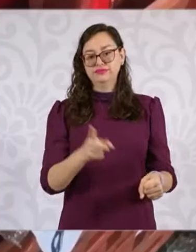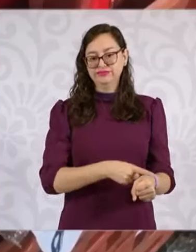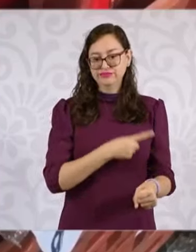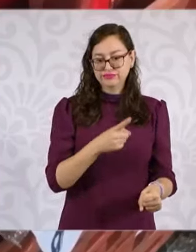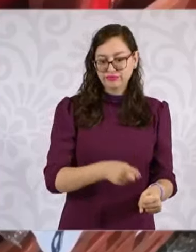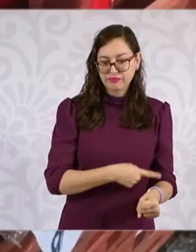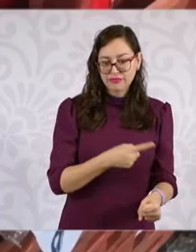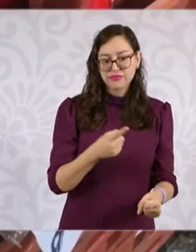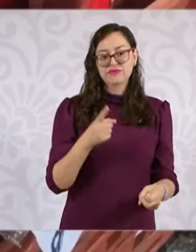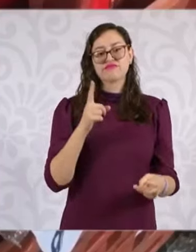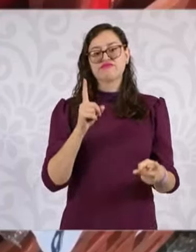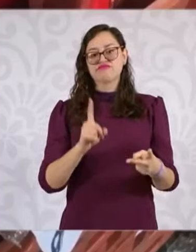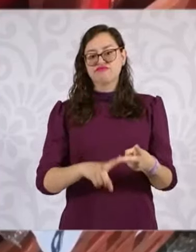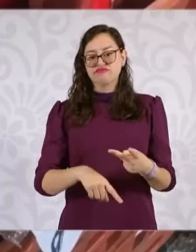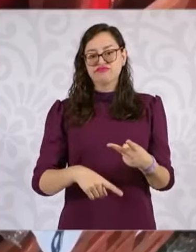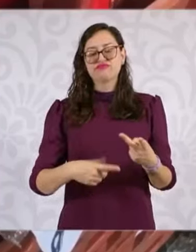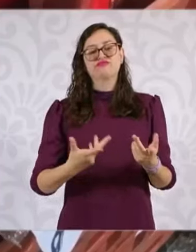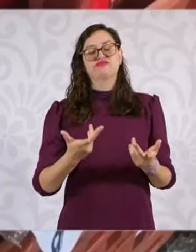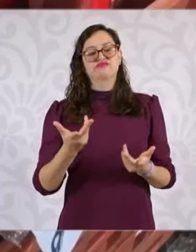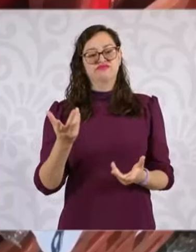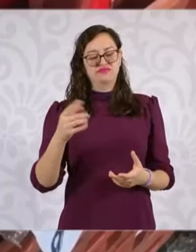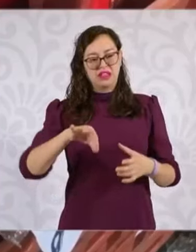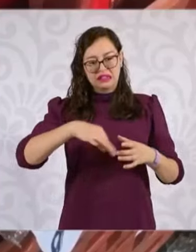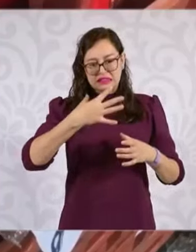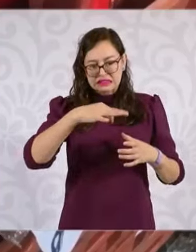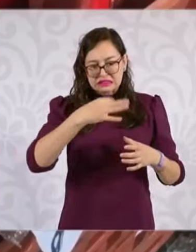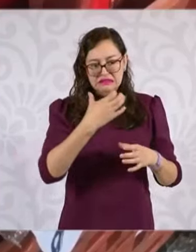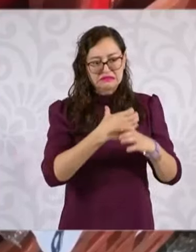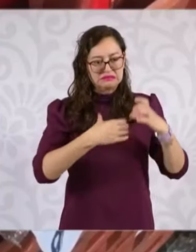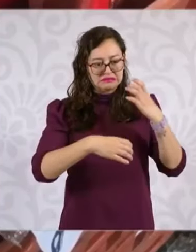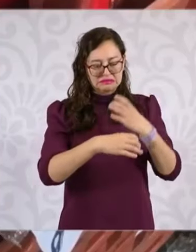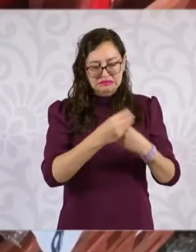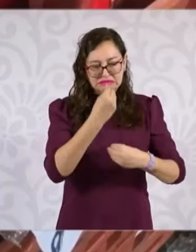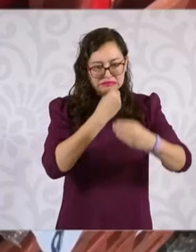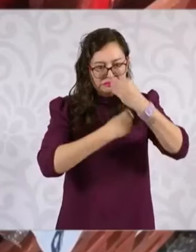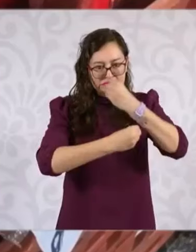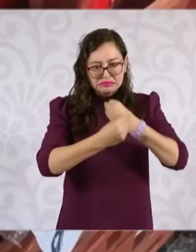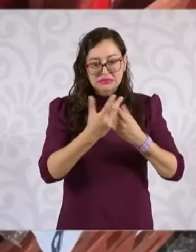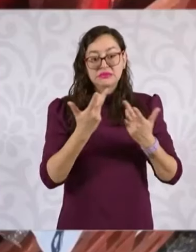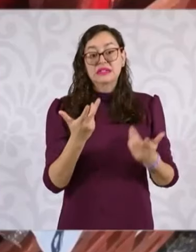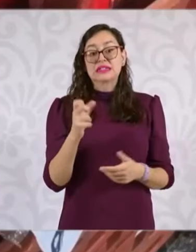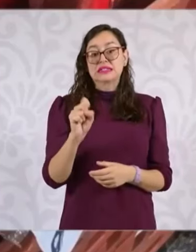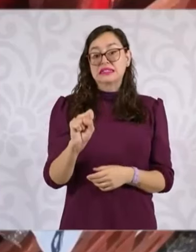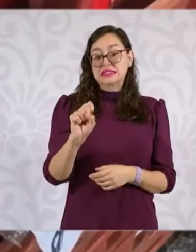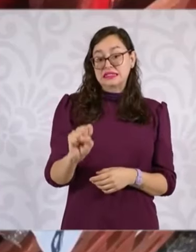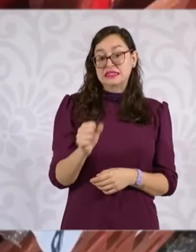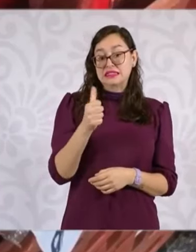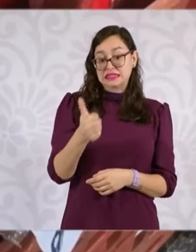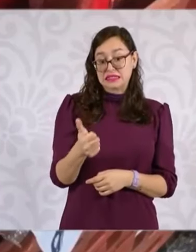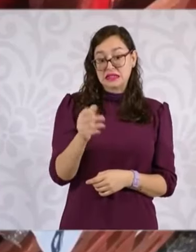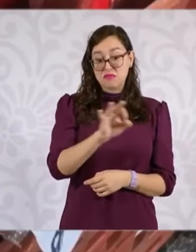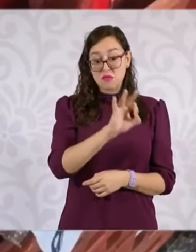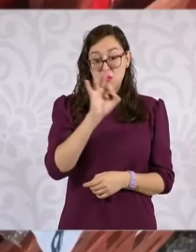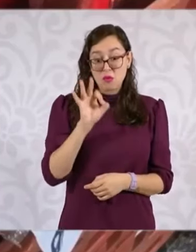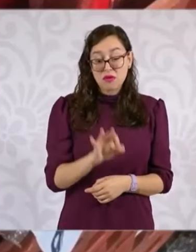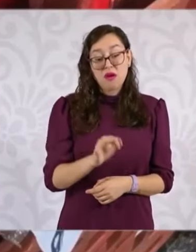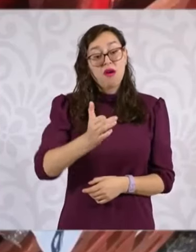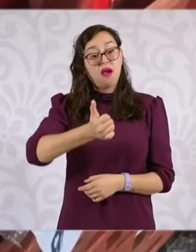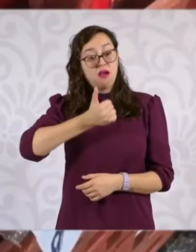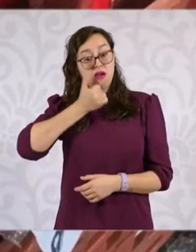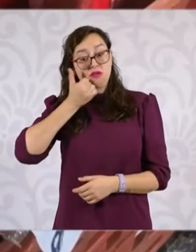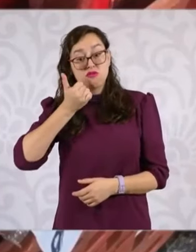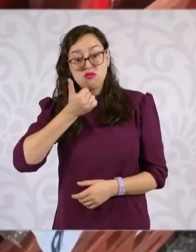y productos ultraprocesados y cerca de dos terceras partes, el 66 por ciento de la población escolar,